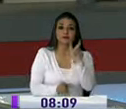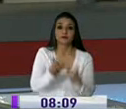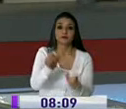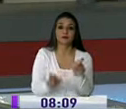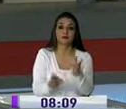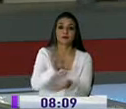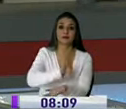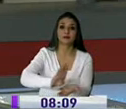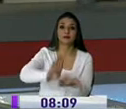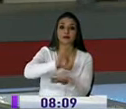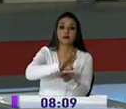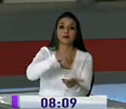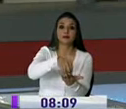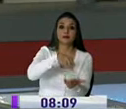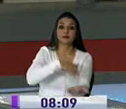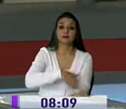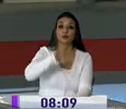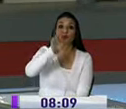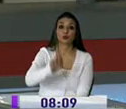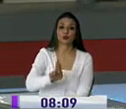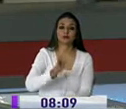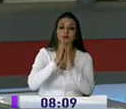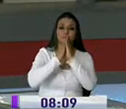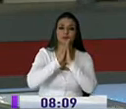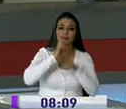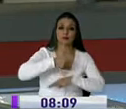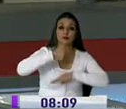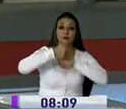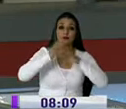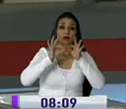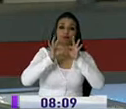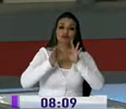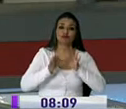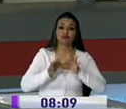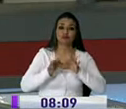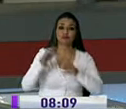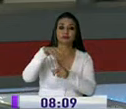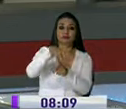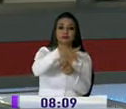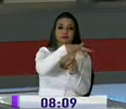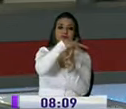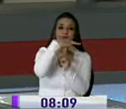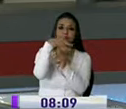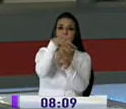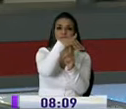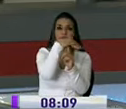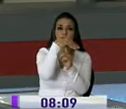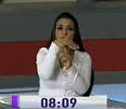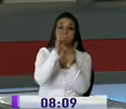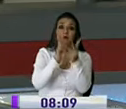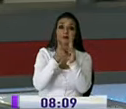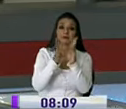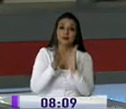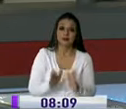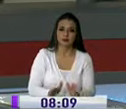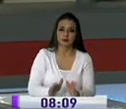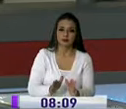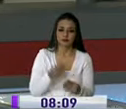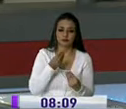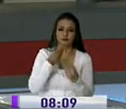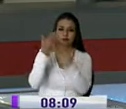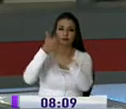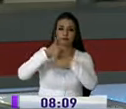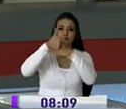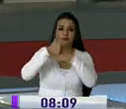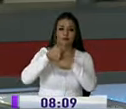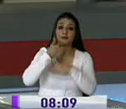Proyecto Sur solicitan a las autoridades el mantenimiento del parque. Los vecinos, escuchen bien autoridades,